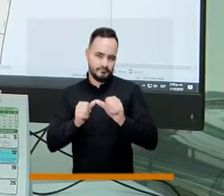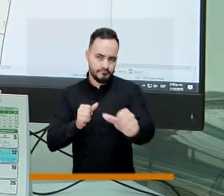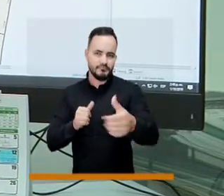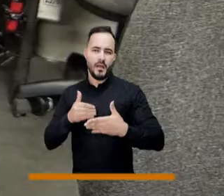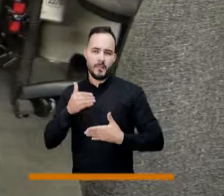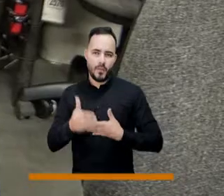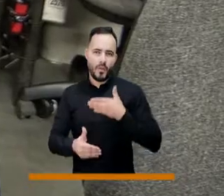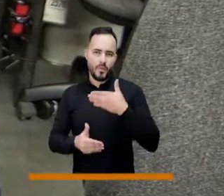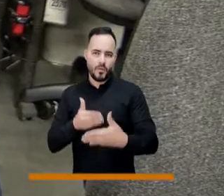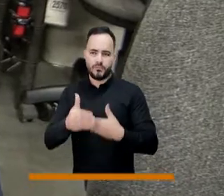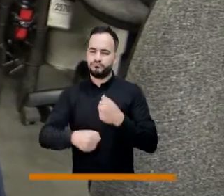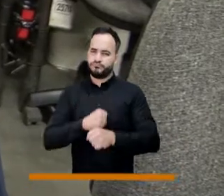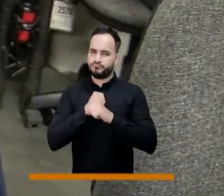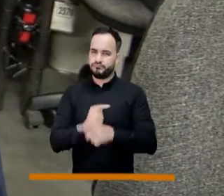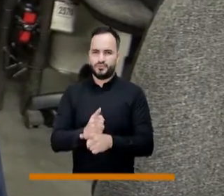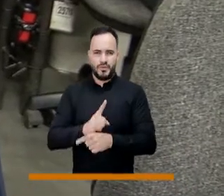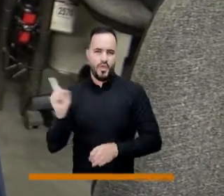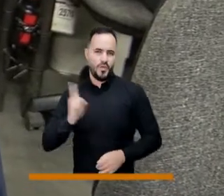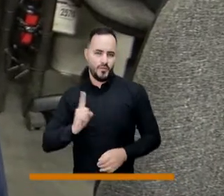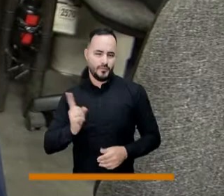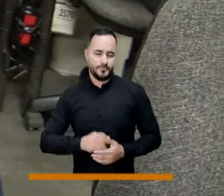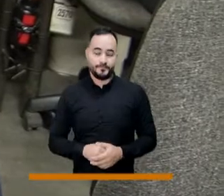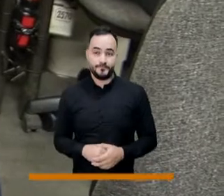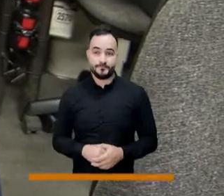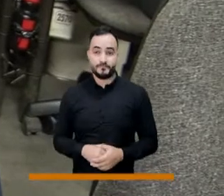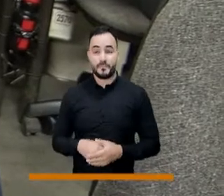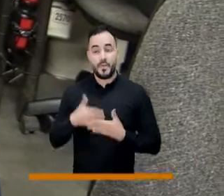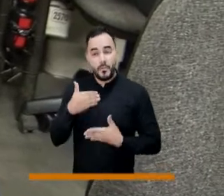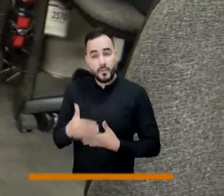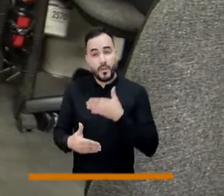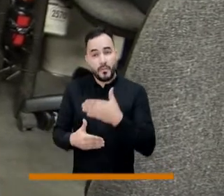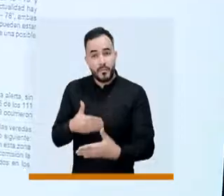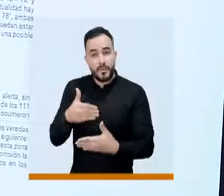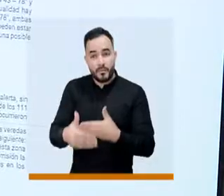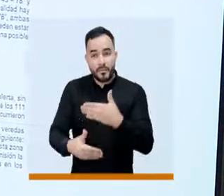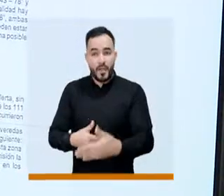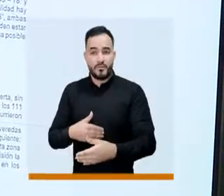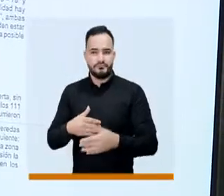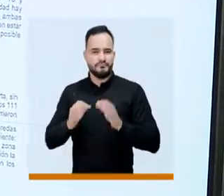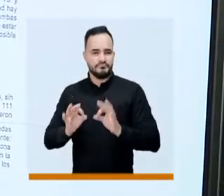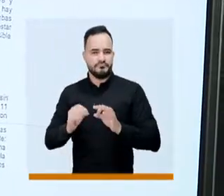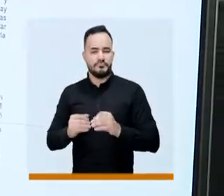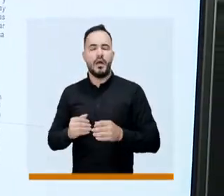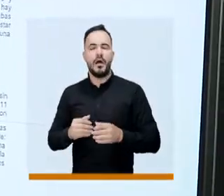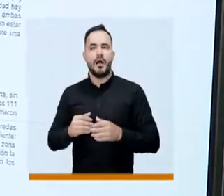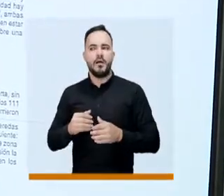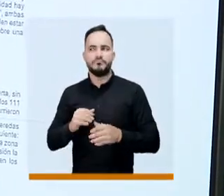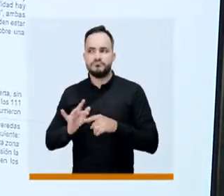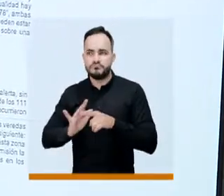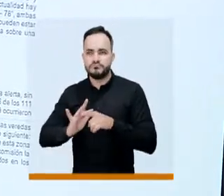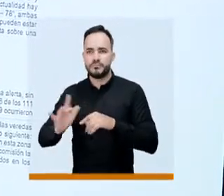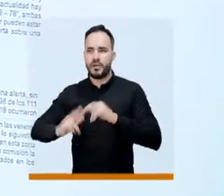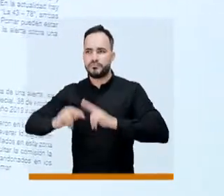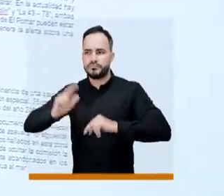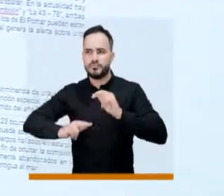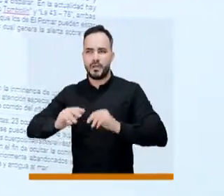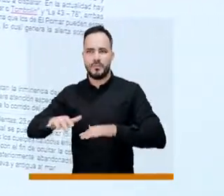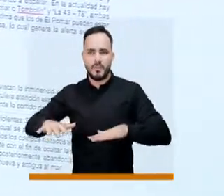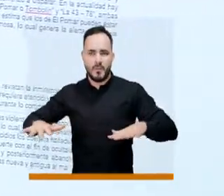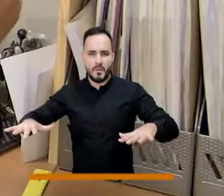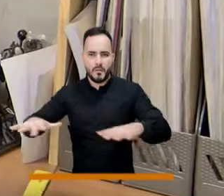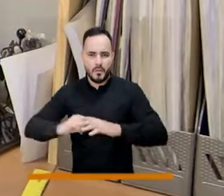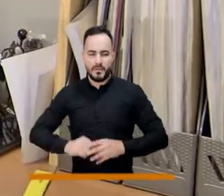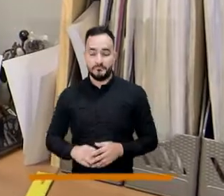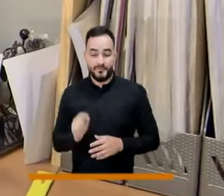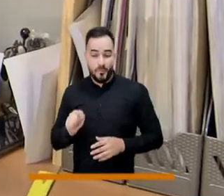aplicación progresiva. Y para ello, pues una disposición que crea el proyecto de acuerdo es